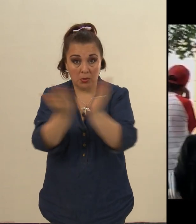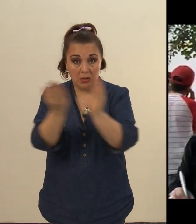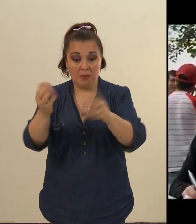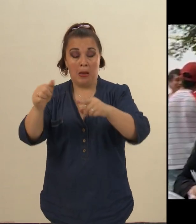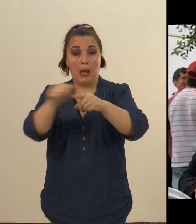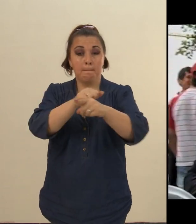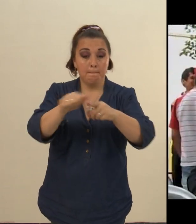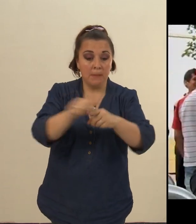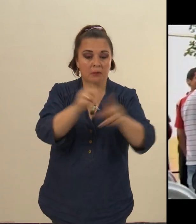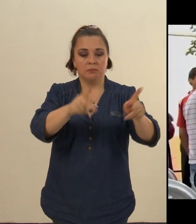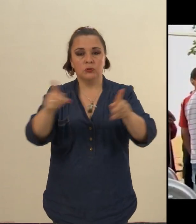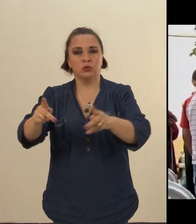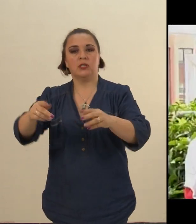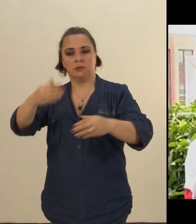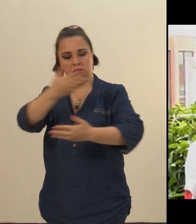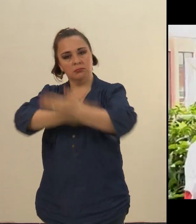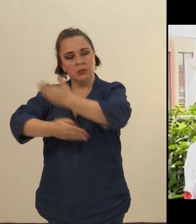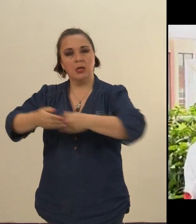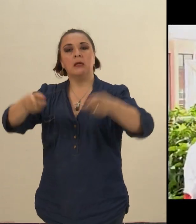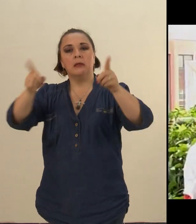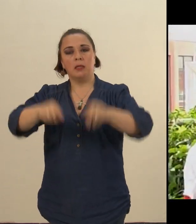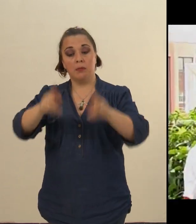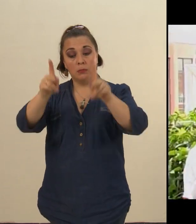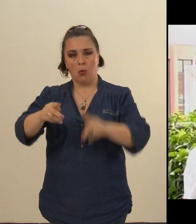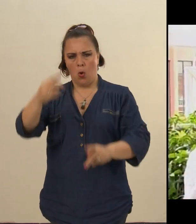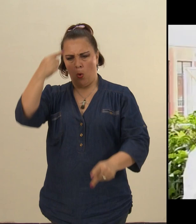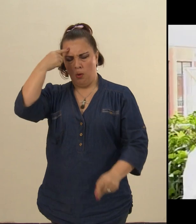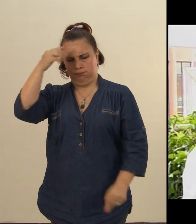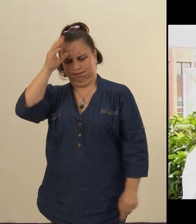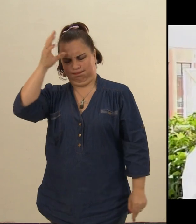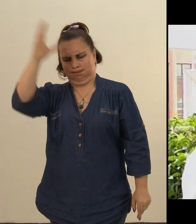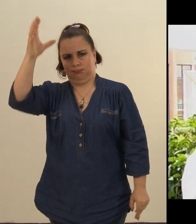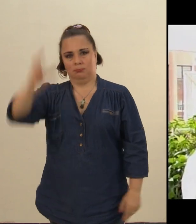discapacidad y talentos o capacidades excepcionales.